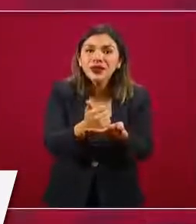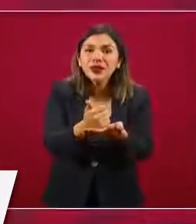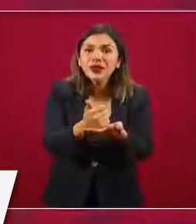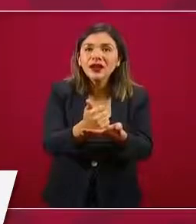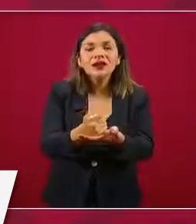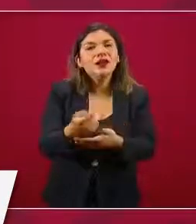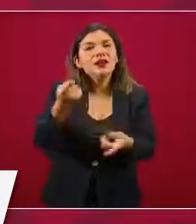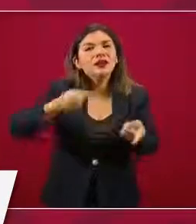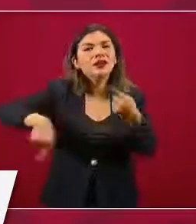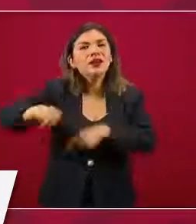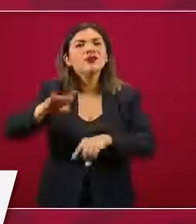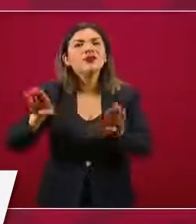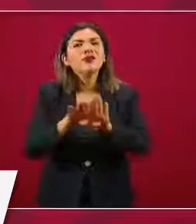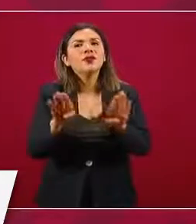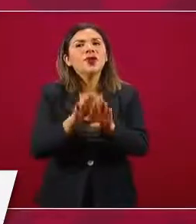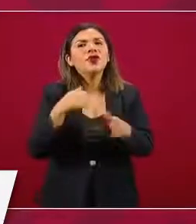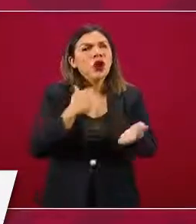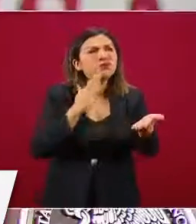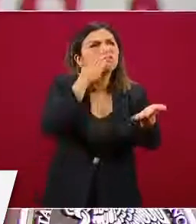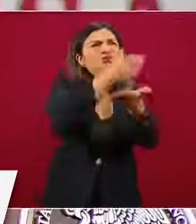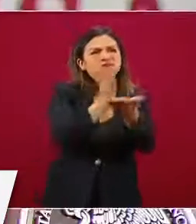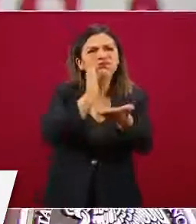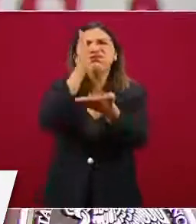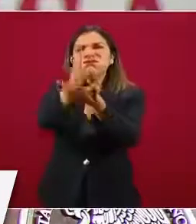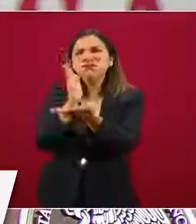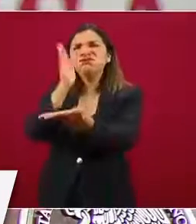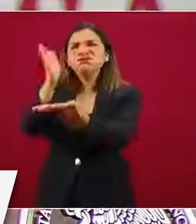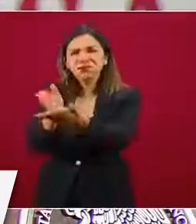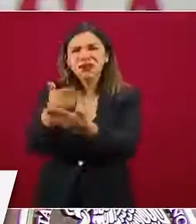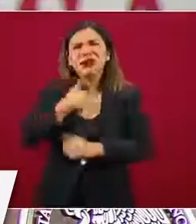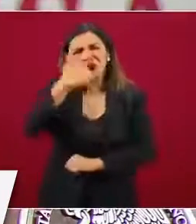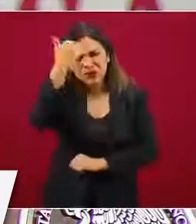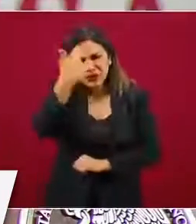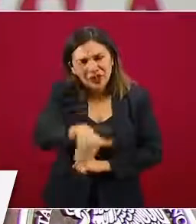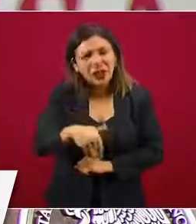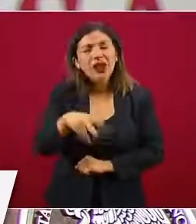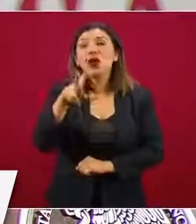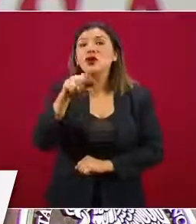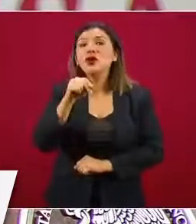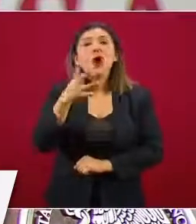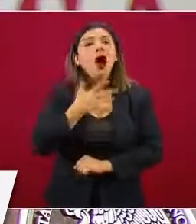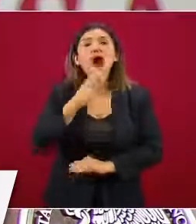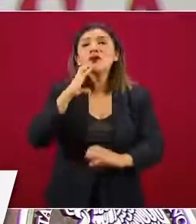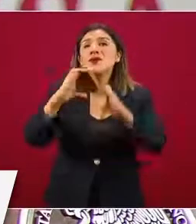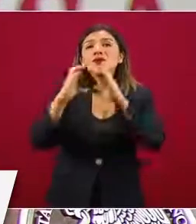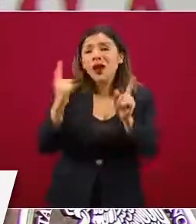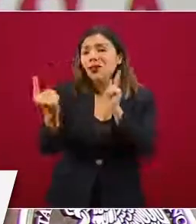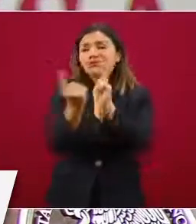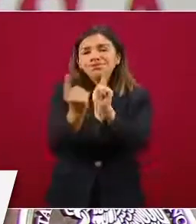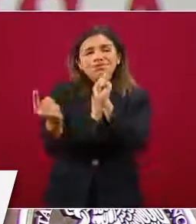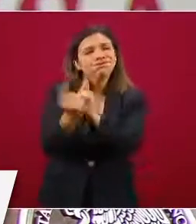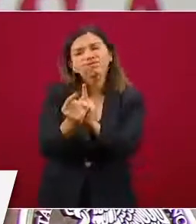a estar en todas partes, aun cuando no tengamos comunicación directa,